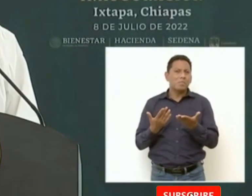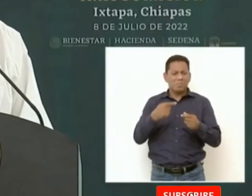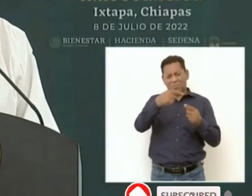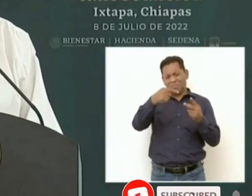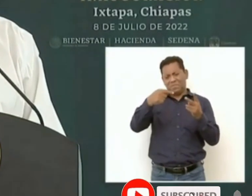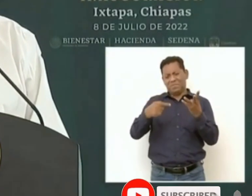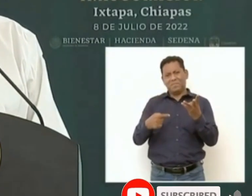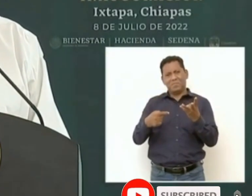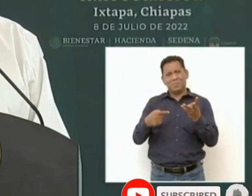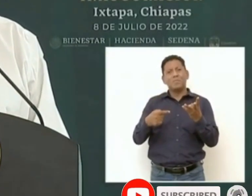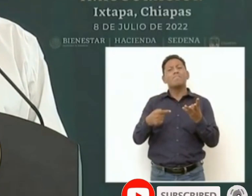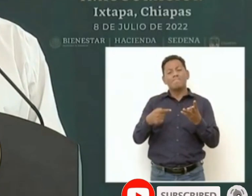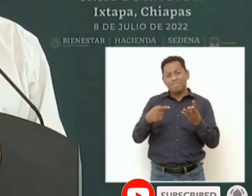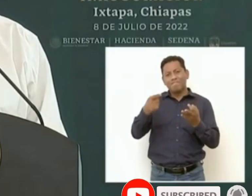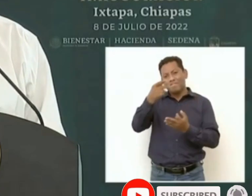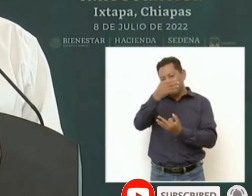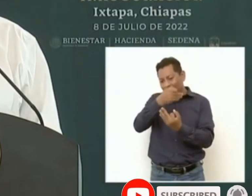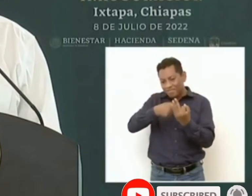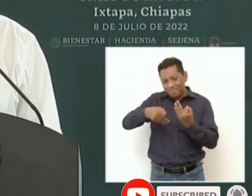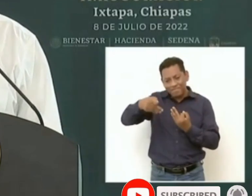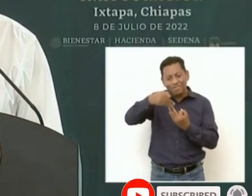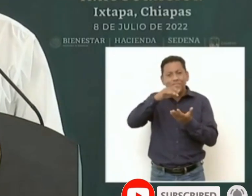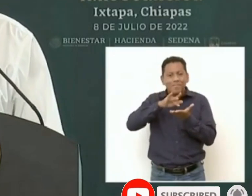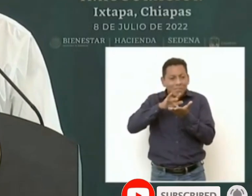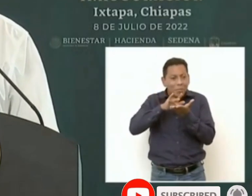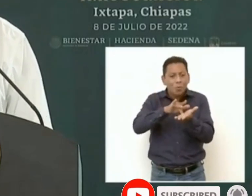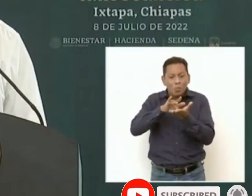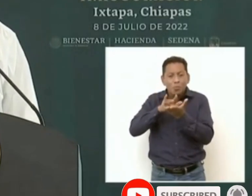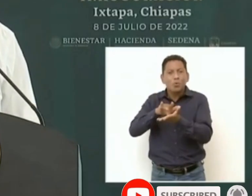fin, todos reciben algo,